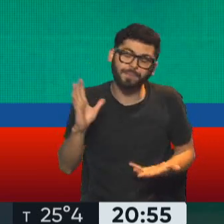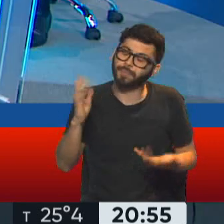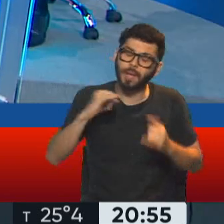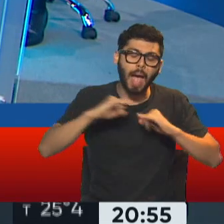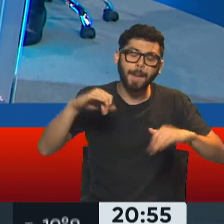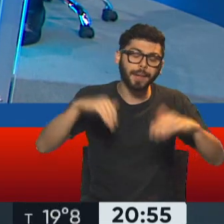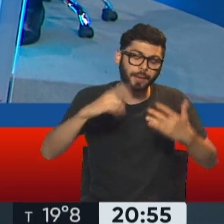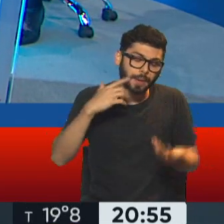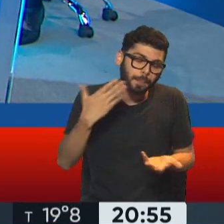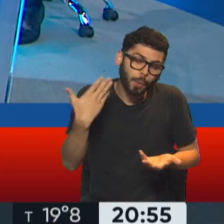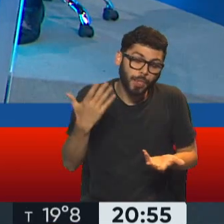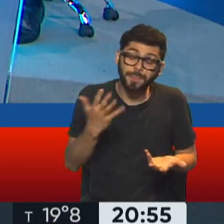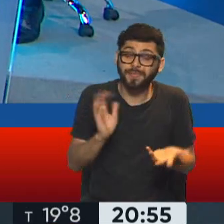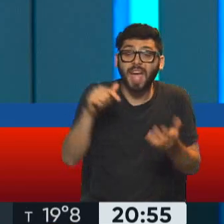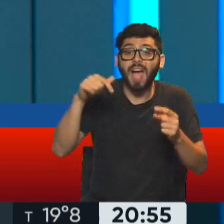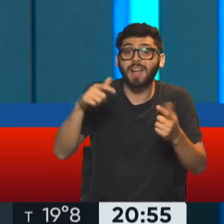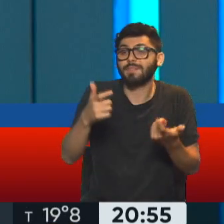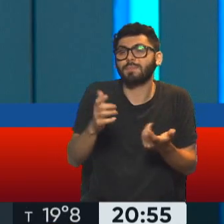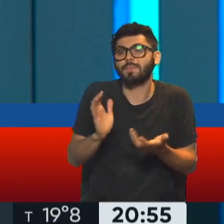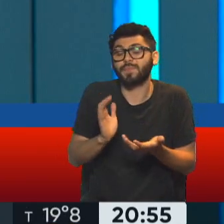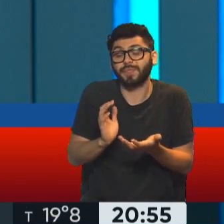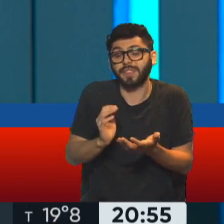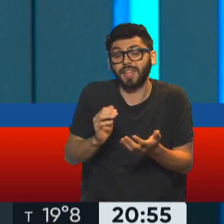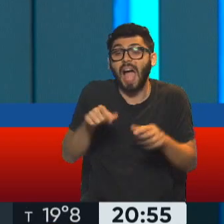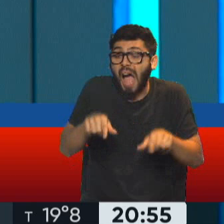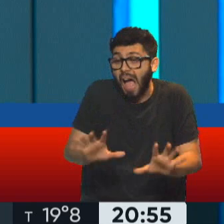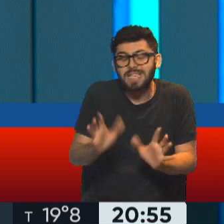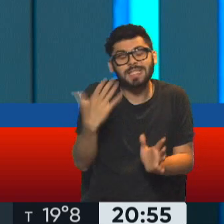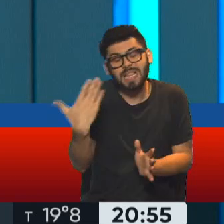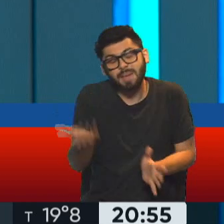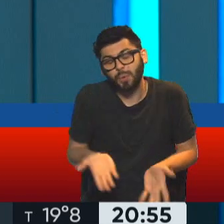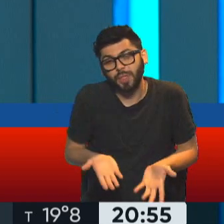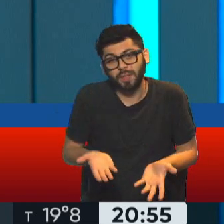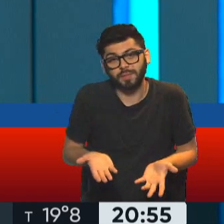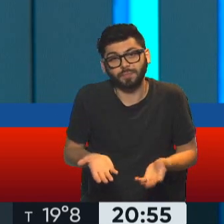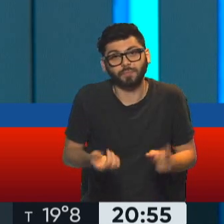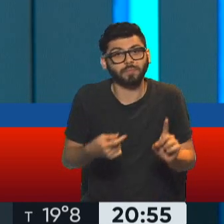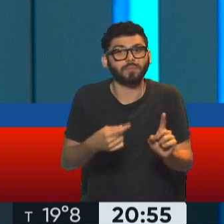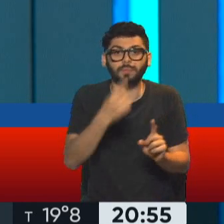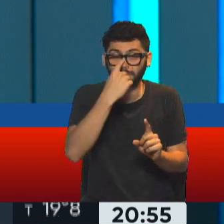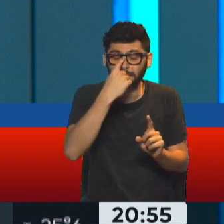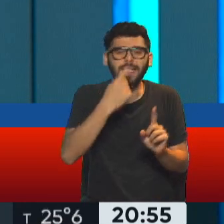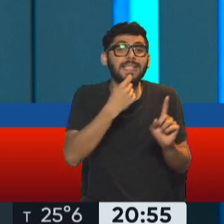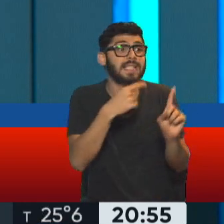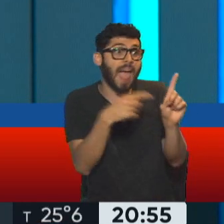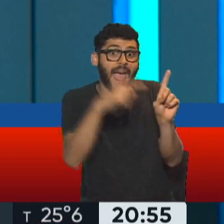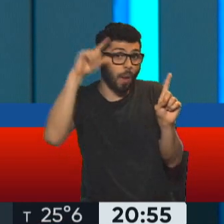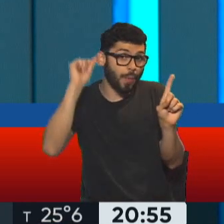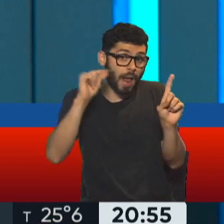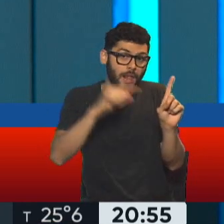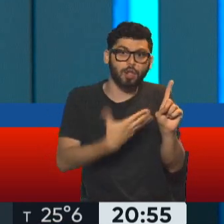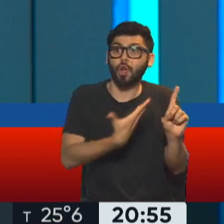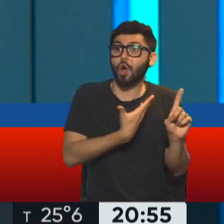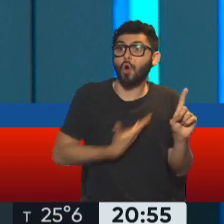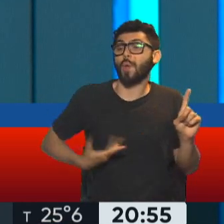vale todo. A a este límite podés llegar, digamos. Puede tener favoritismo, ella no puede responder. Si ella hubiera sido gobernadora de la